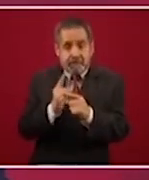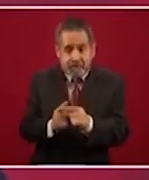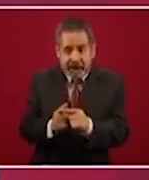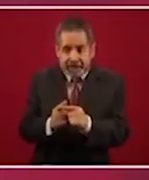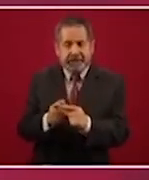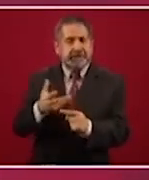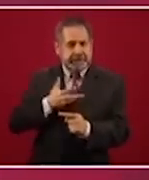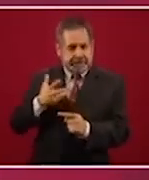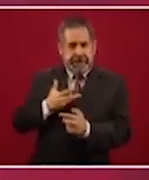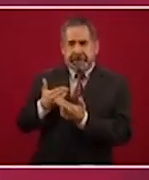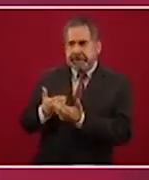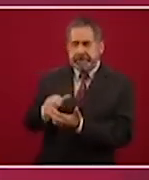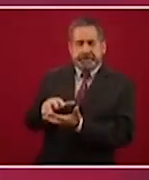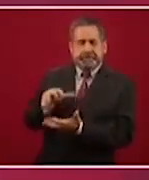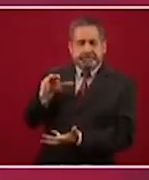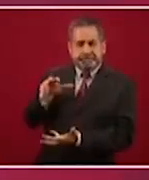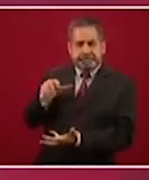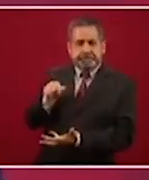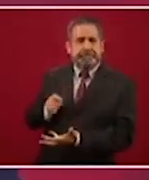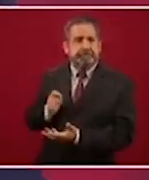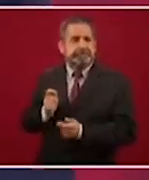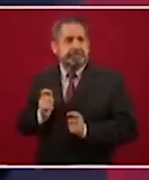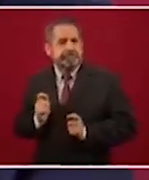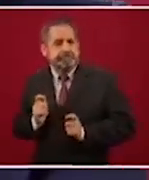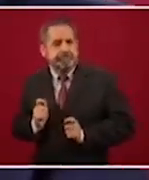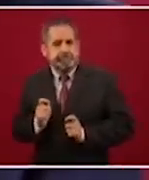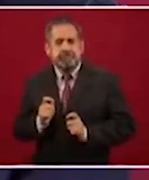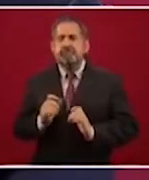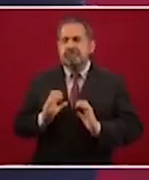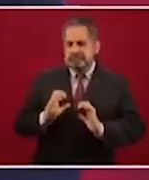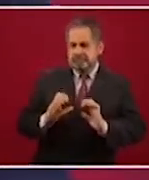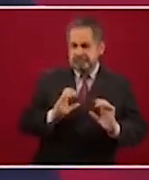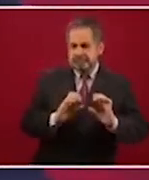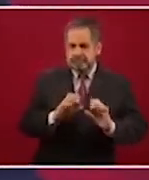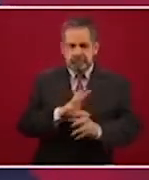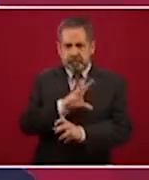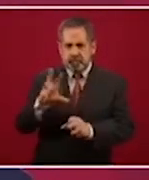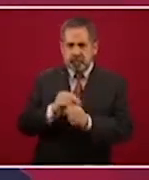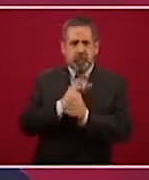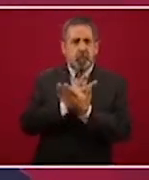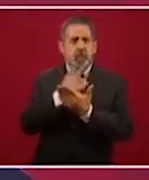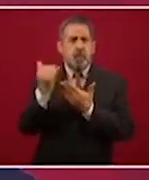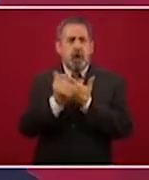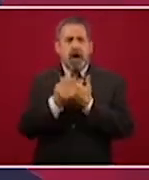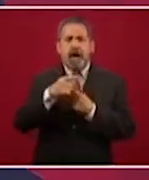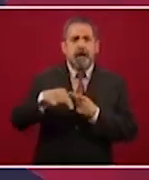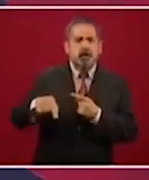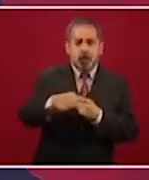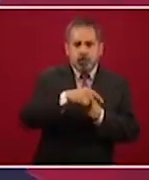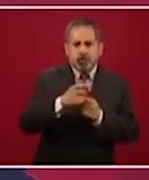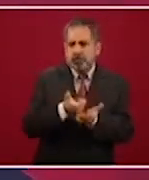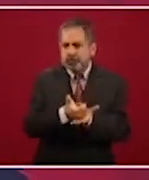eso nos permite mantener todos los programas de bienestar